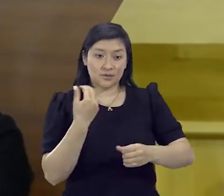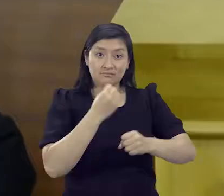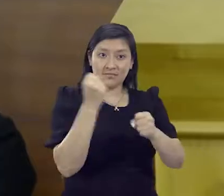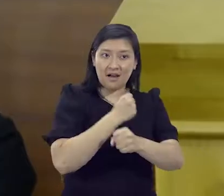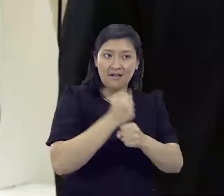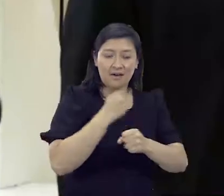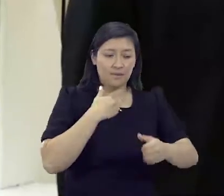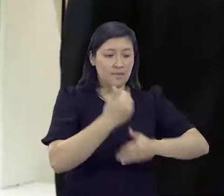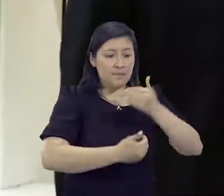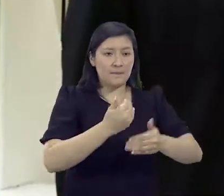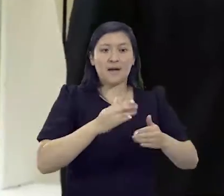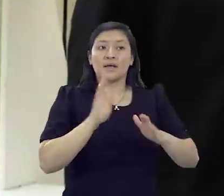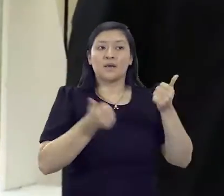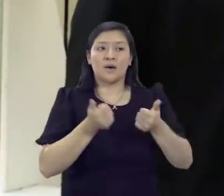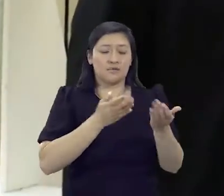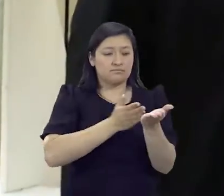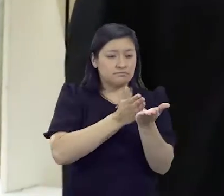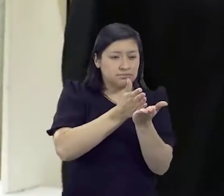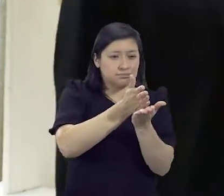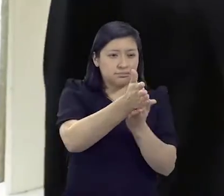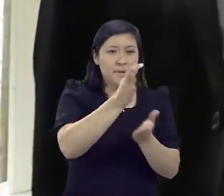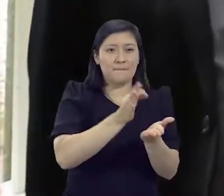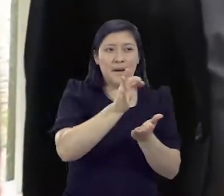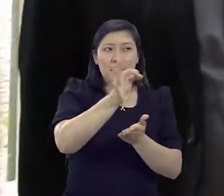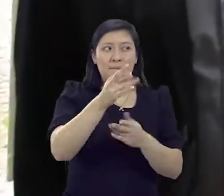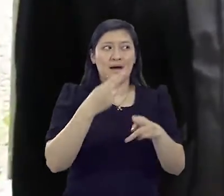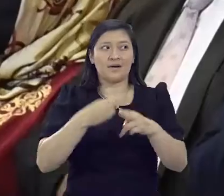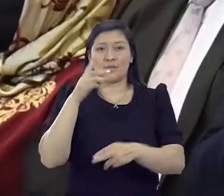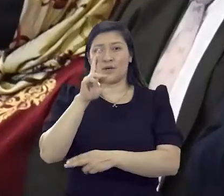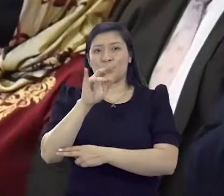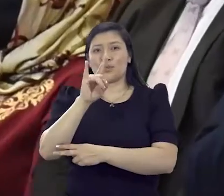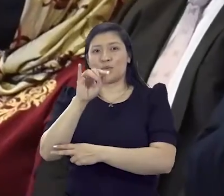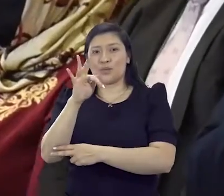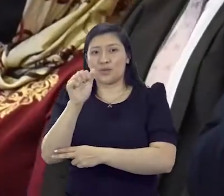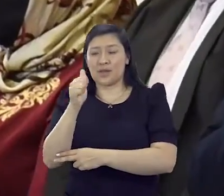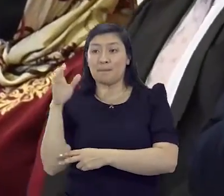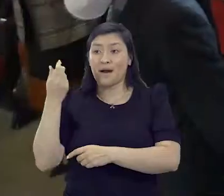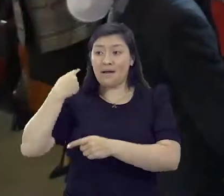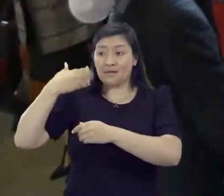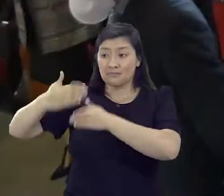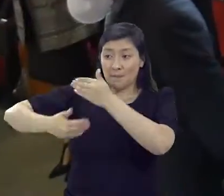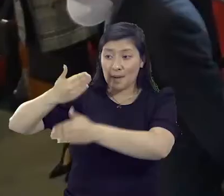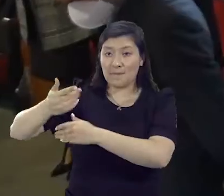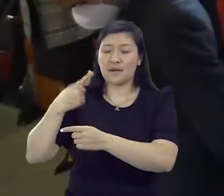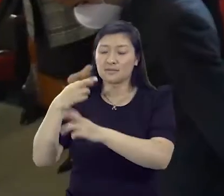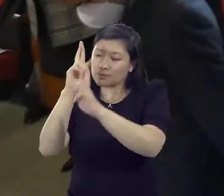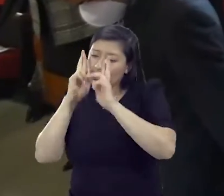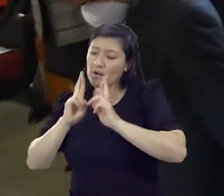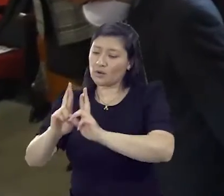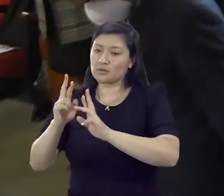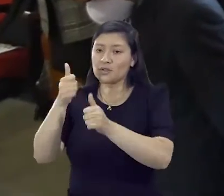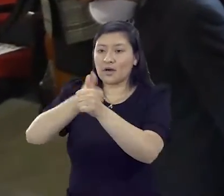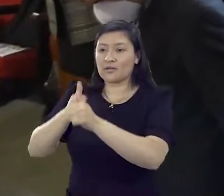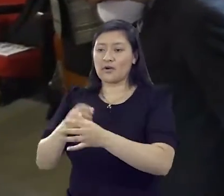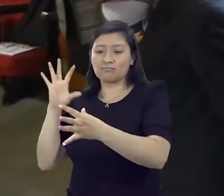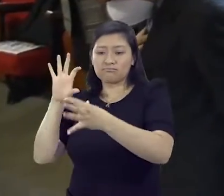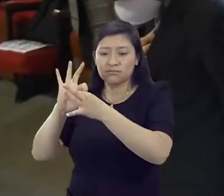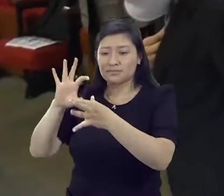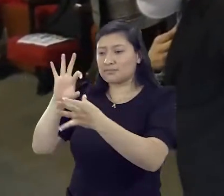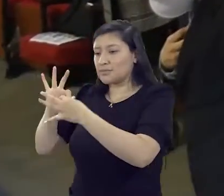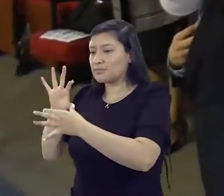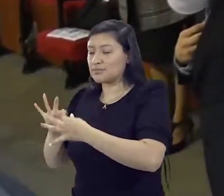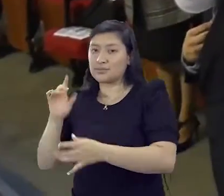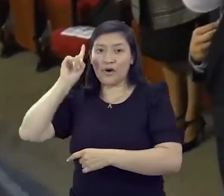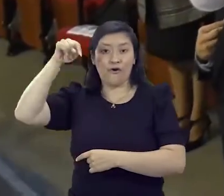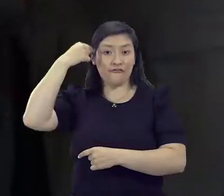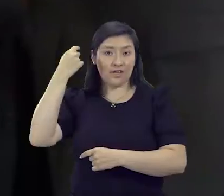inicia no es una ruta que dejamos trazada para que las diferentes administraciones ya que ya es el reconocimiento buscar la articulación